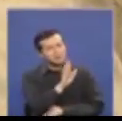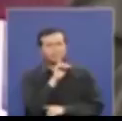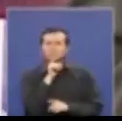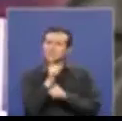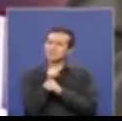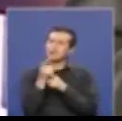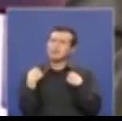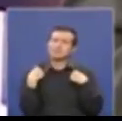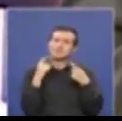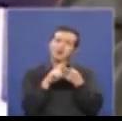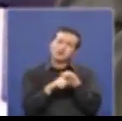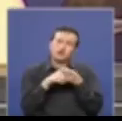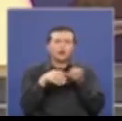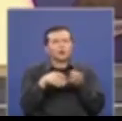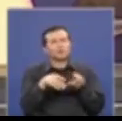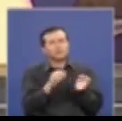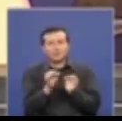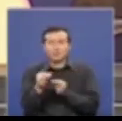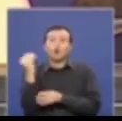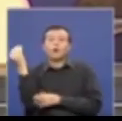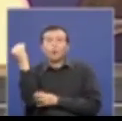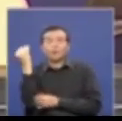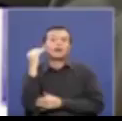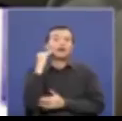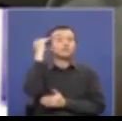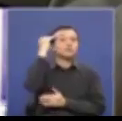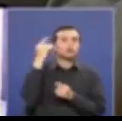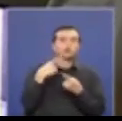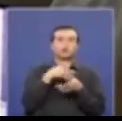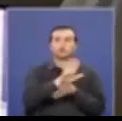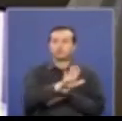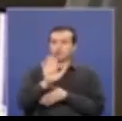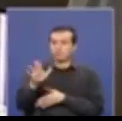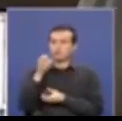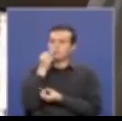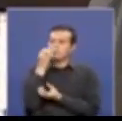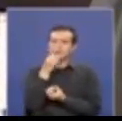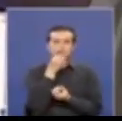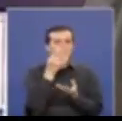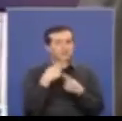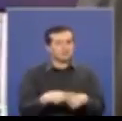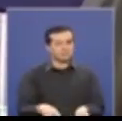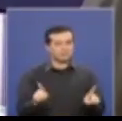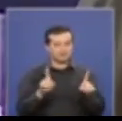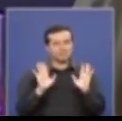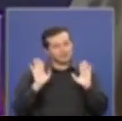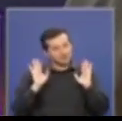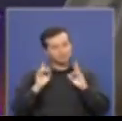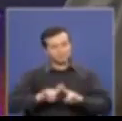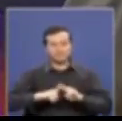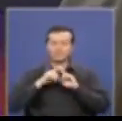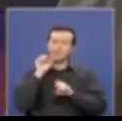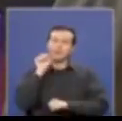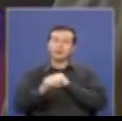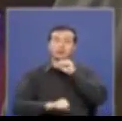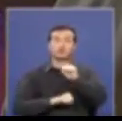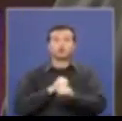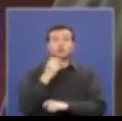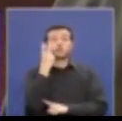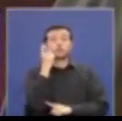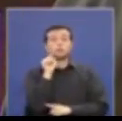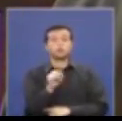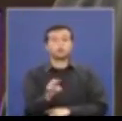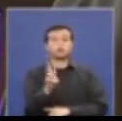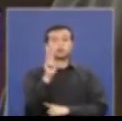no es castellano. Son formas. No, eso no es castellano, macho. Bueno, recorrí en bicicleta inicial 12.6